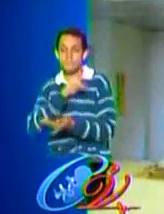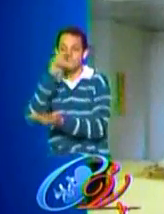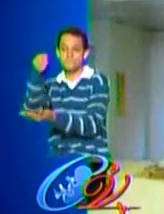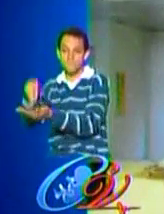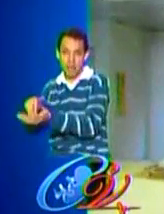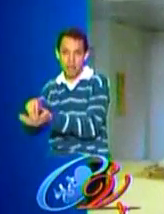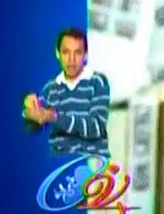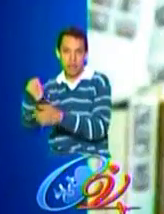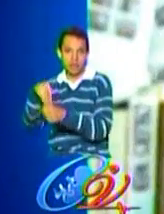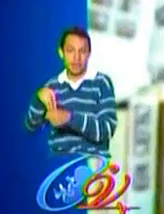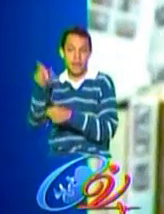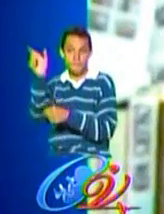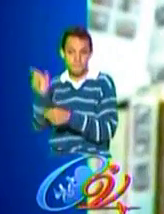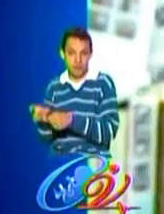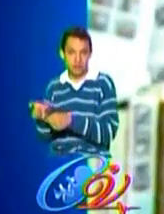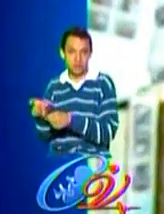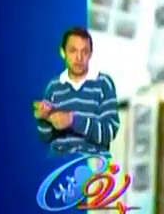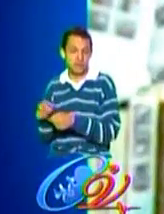estos